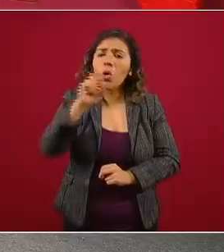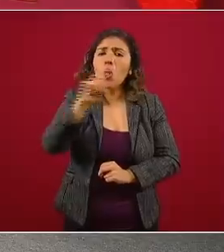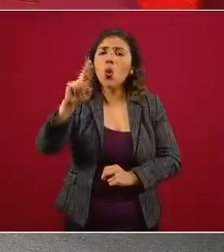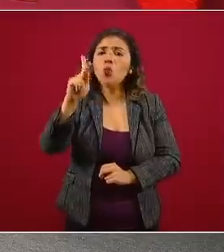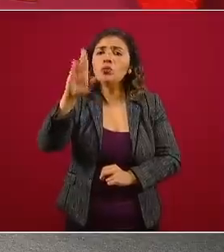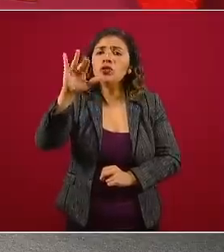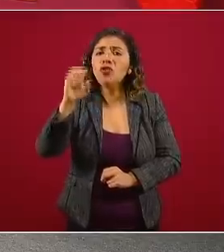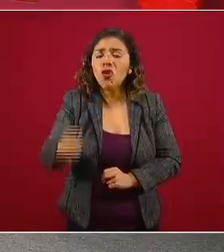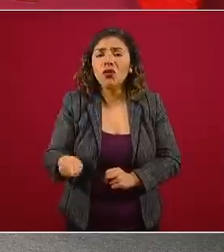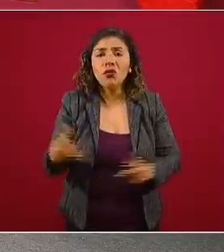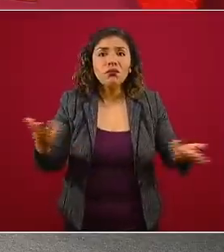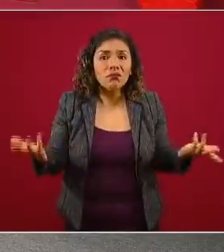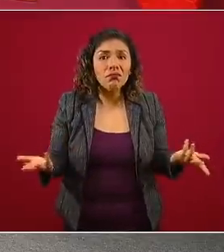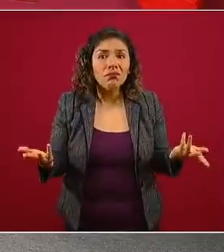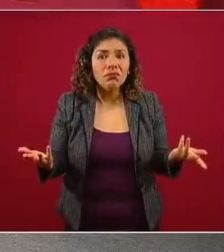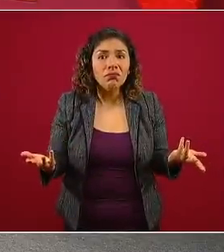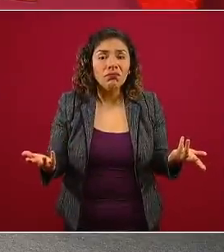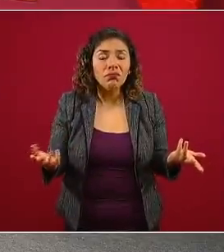caso